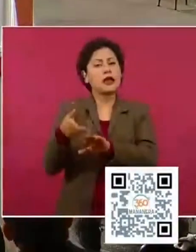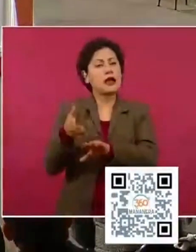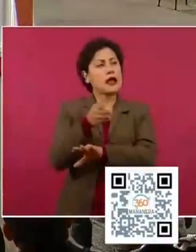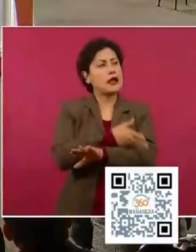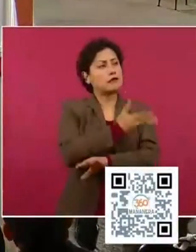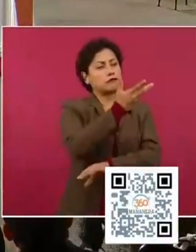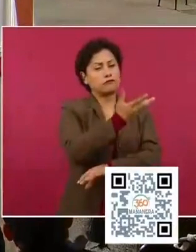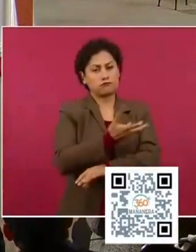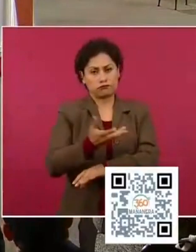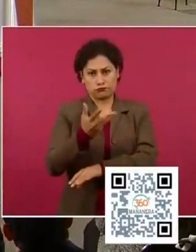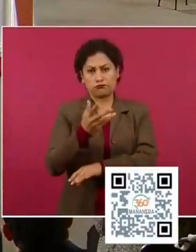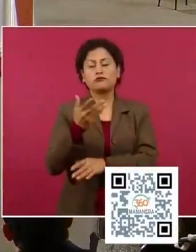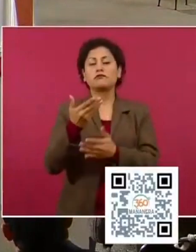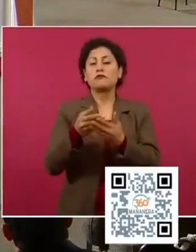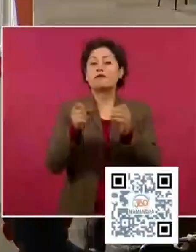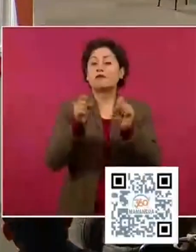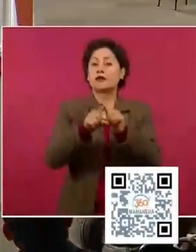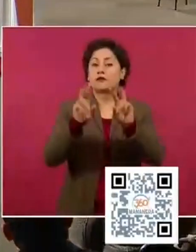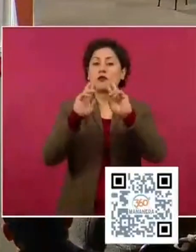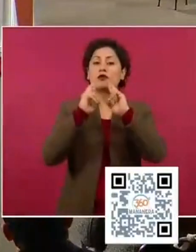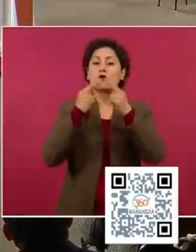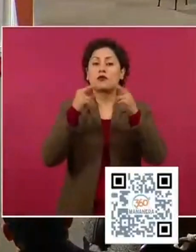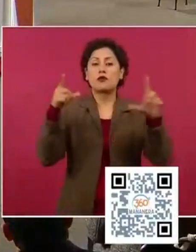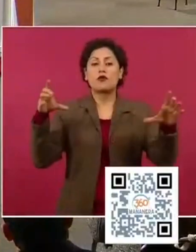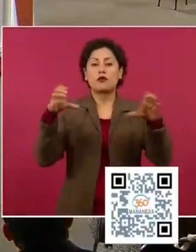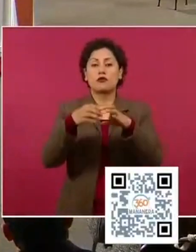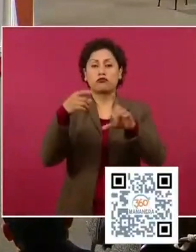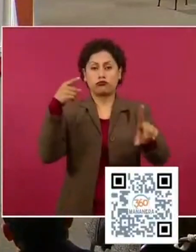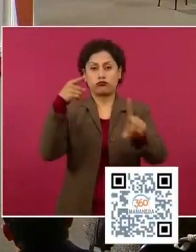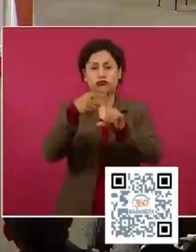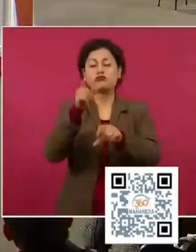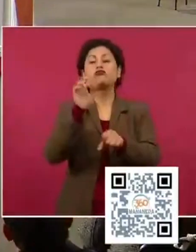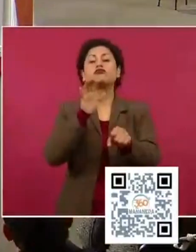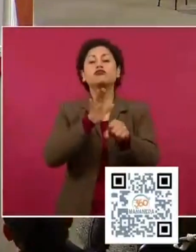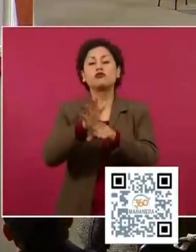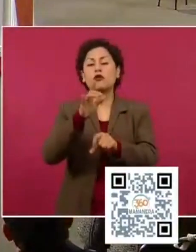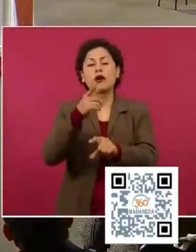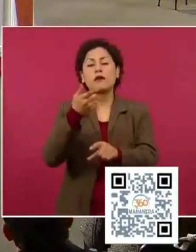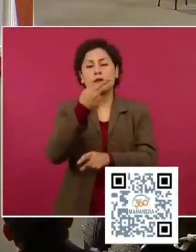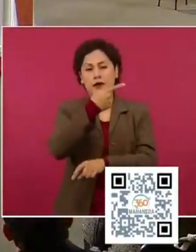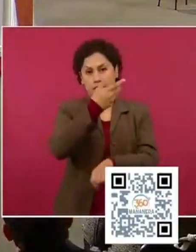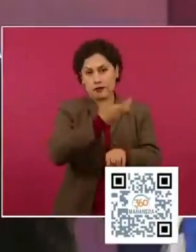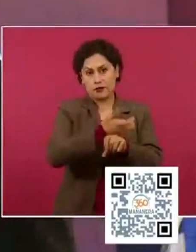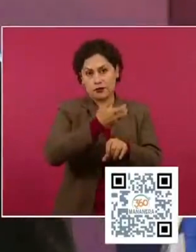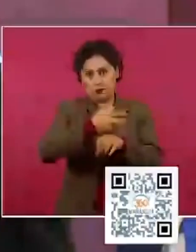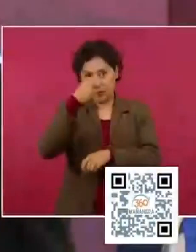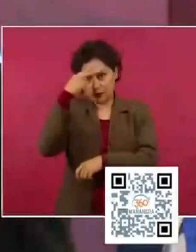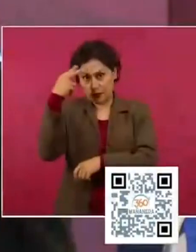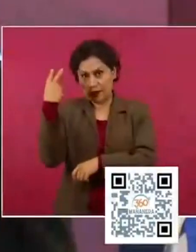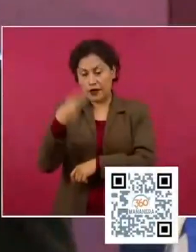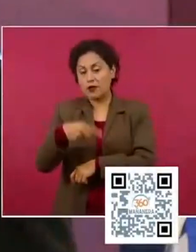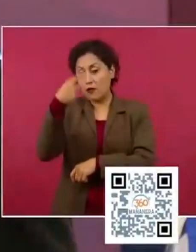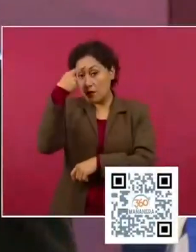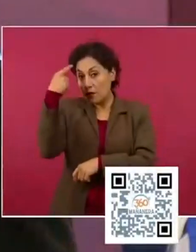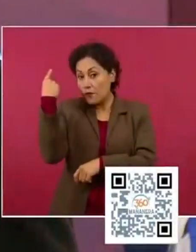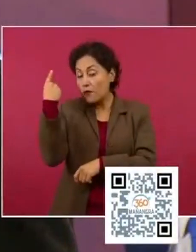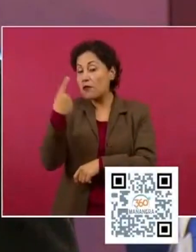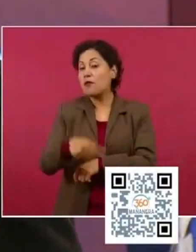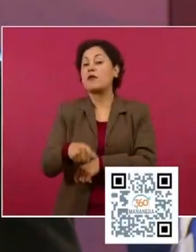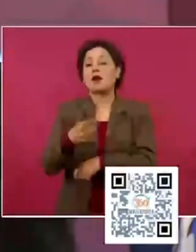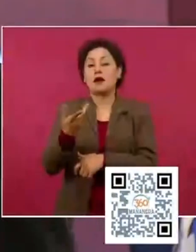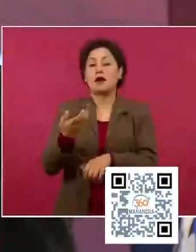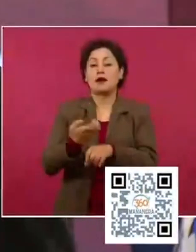acciones entre Estados Unidos y México habida cuenta de las inversiones que se van a hacer en el estado de Arizona como